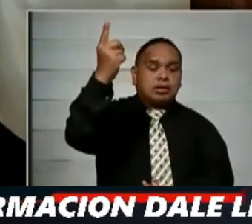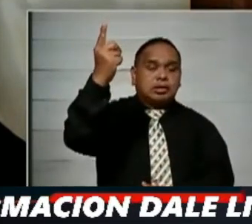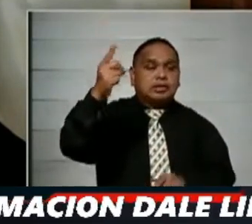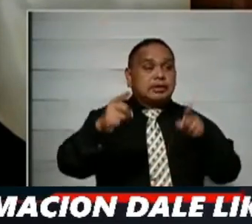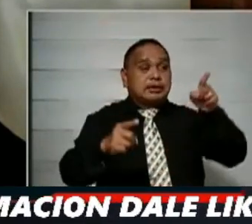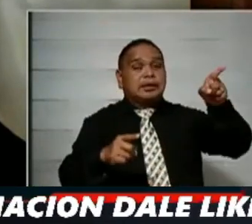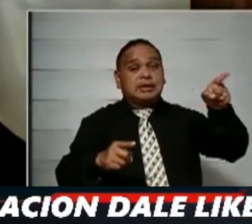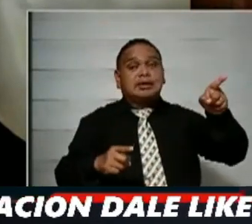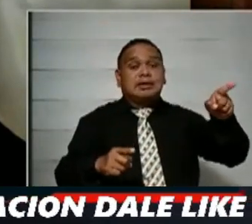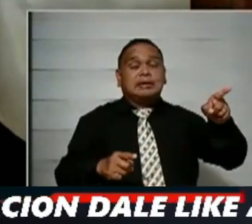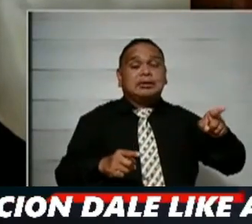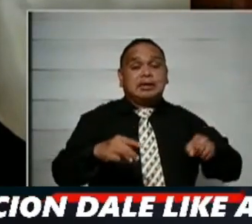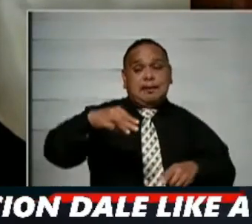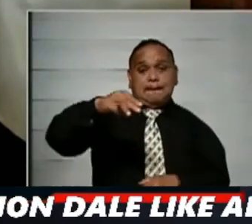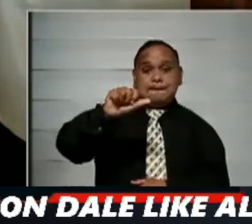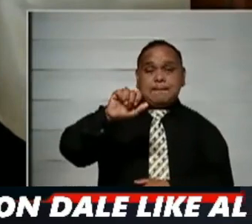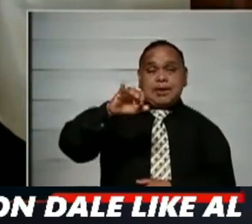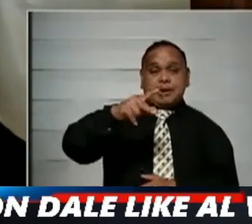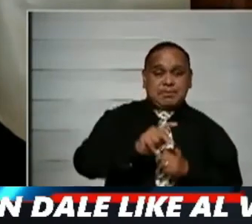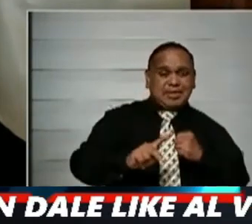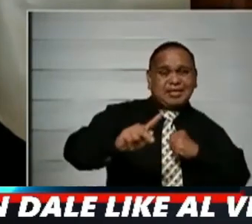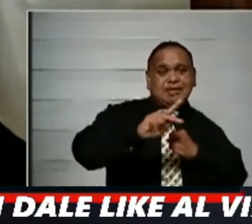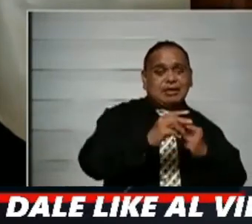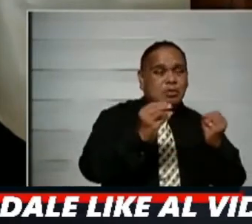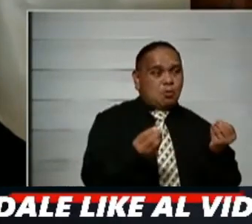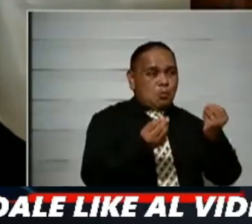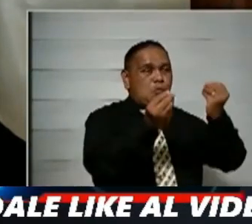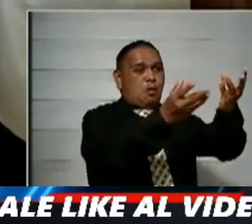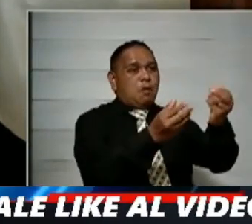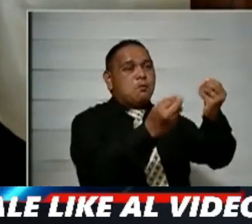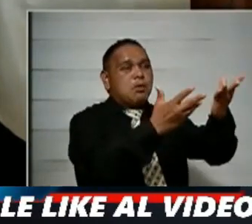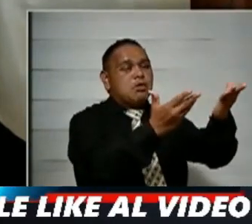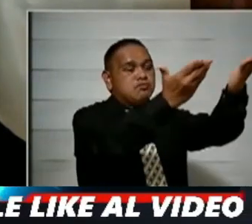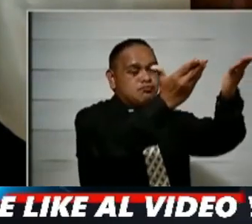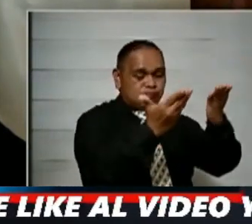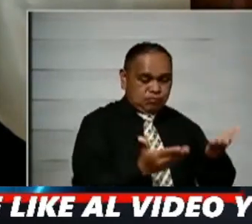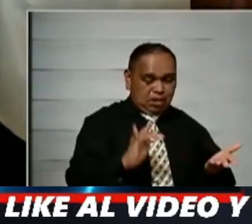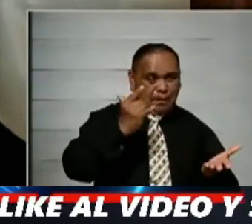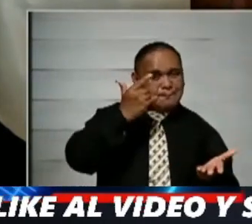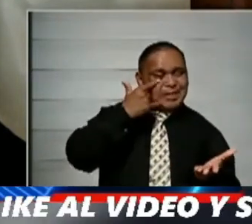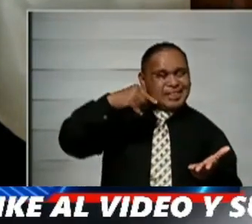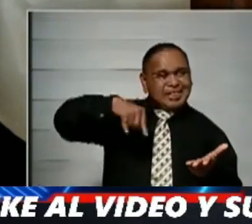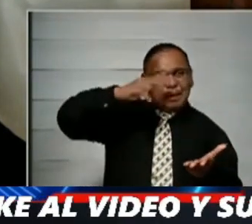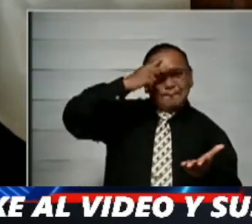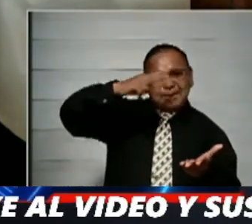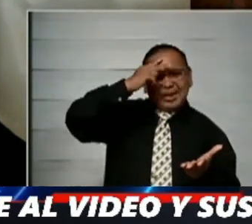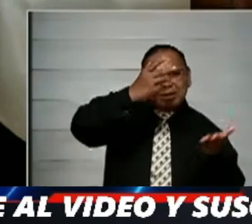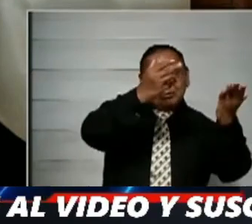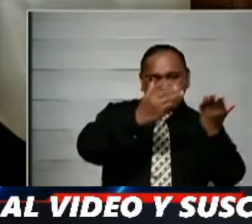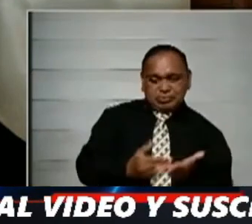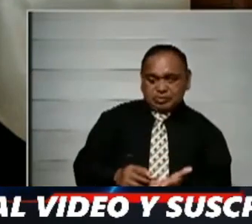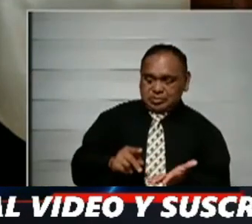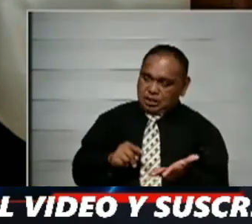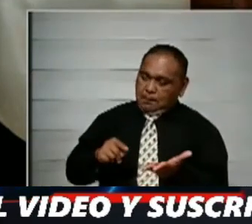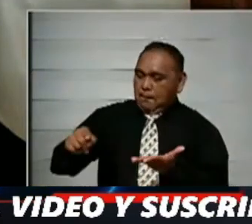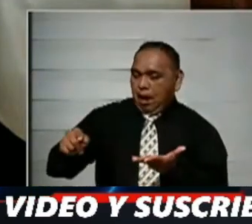y luego las empresas le vuelven a regresar el dinero a la cuenta de aquí de México, en una